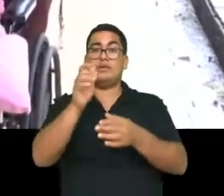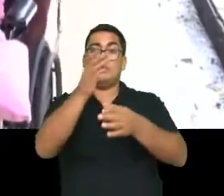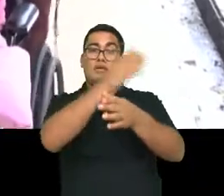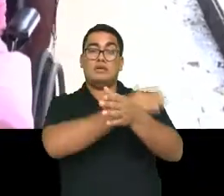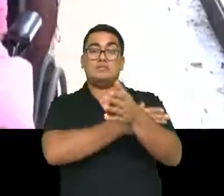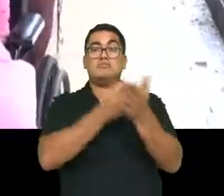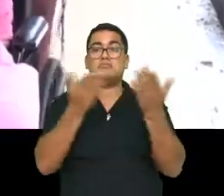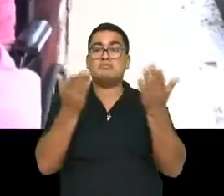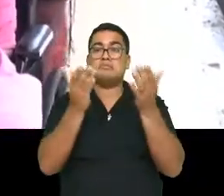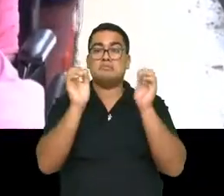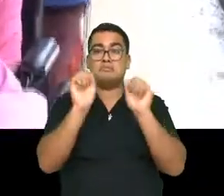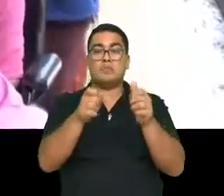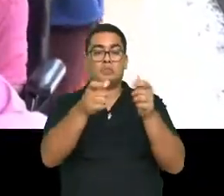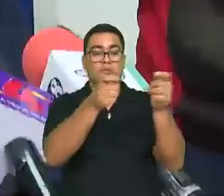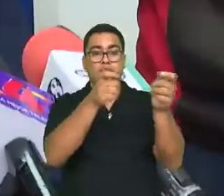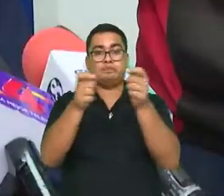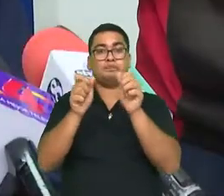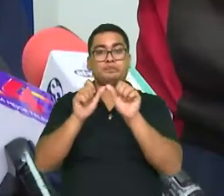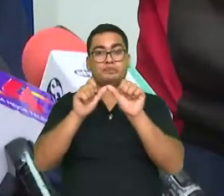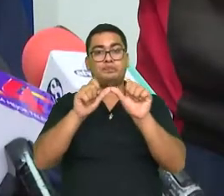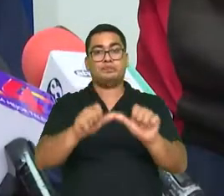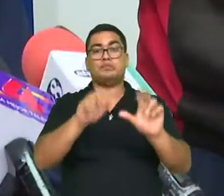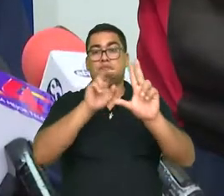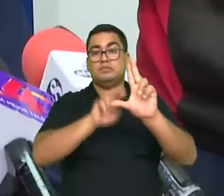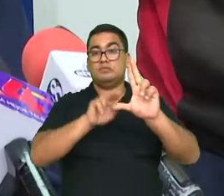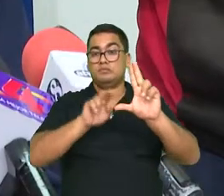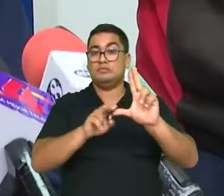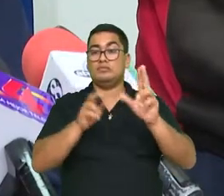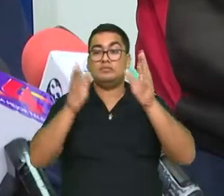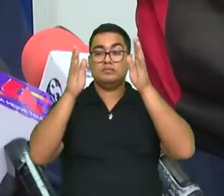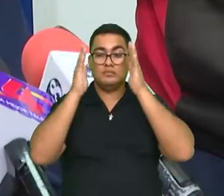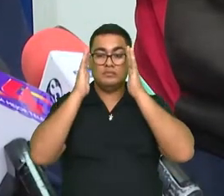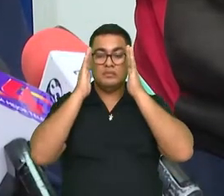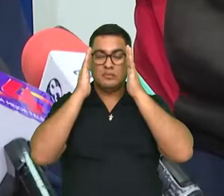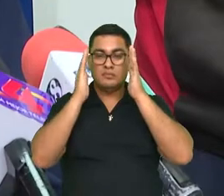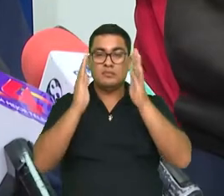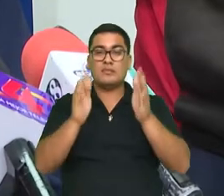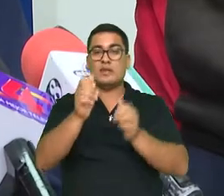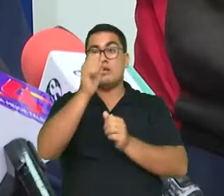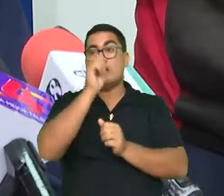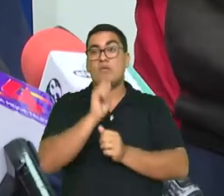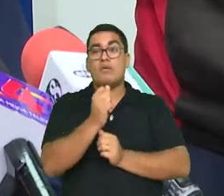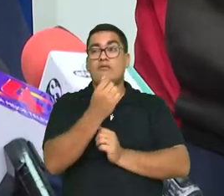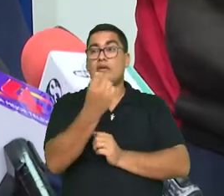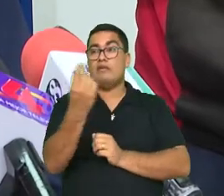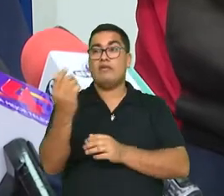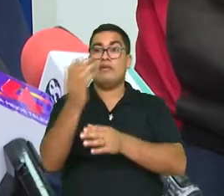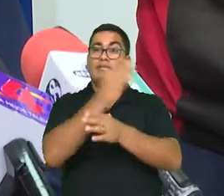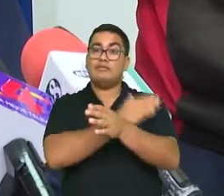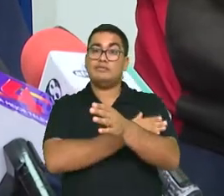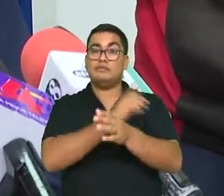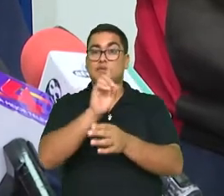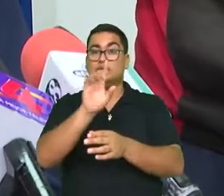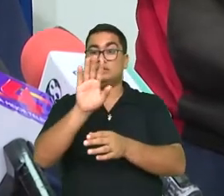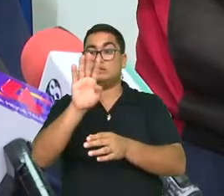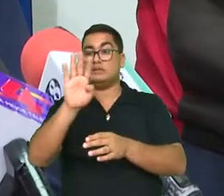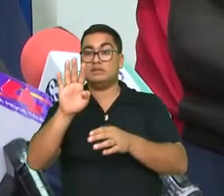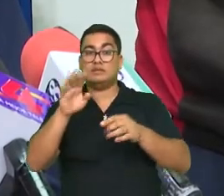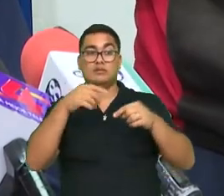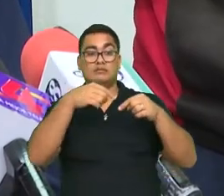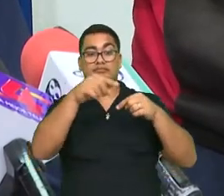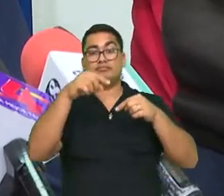entonces ir administrando con UPRED el abastecimiento entonces de agua potable que nosotros teníamos almacenado, unos 154,000